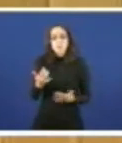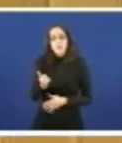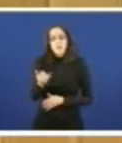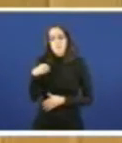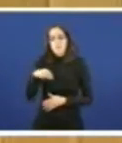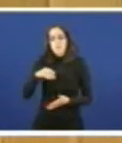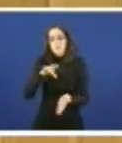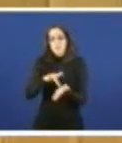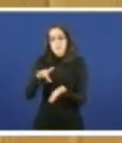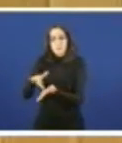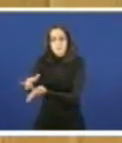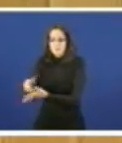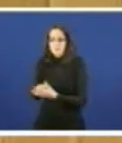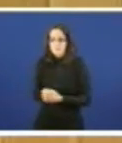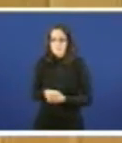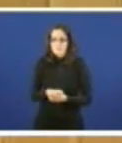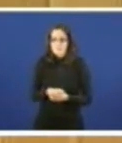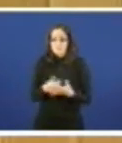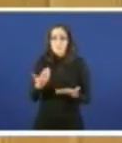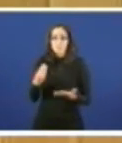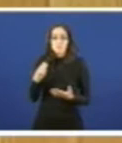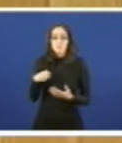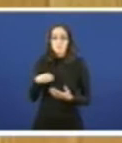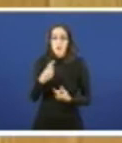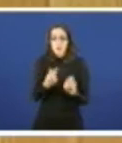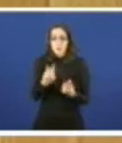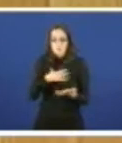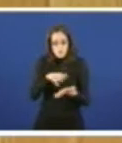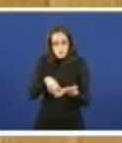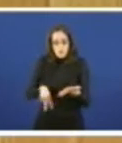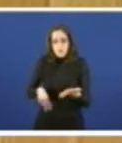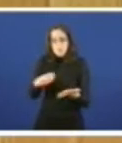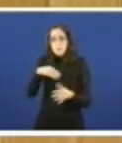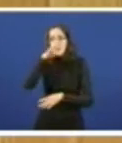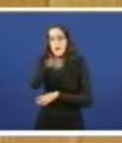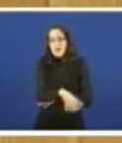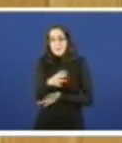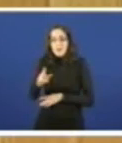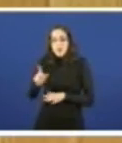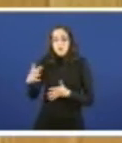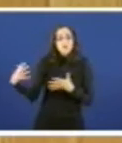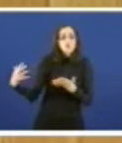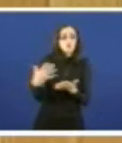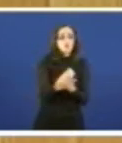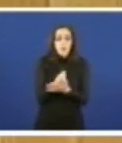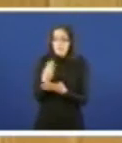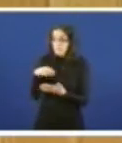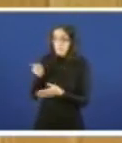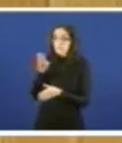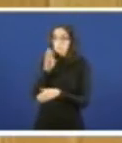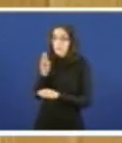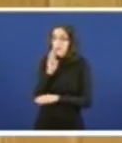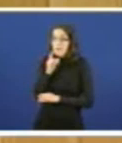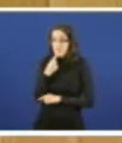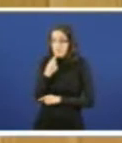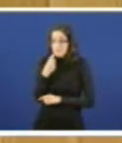na lectura que vostede fixo puideron comprobar que en todas esas datas ás que vostede fixo referencia, que en todas